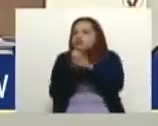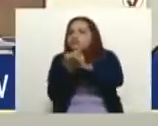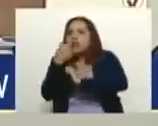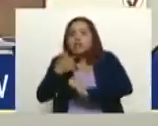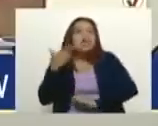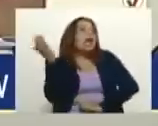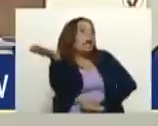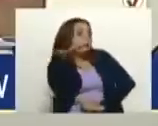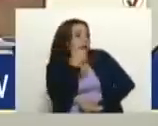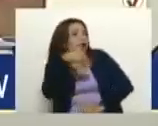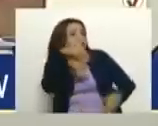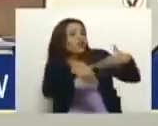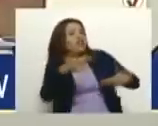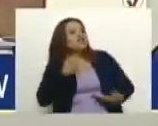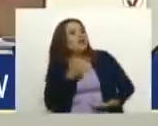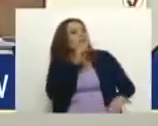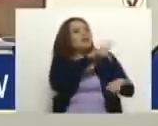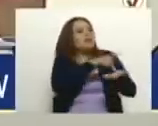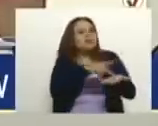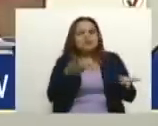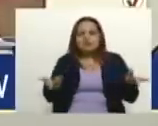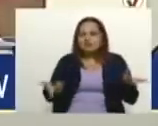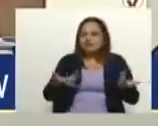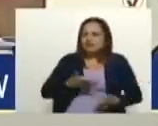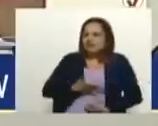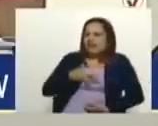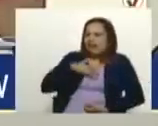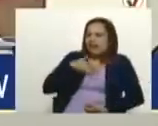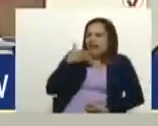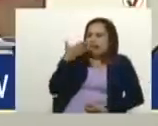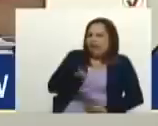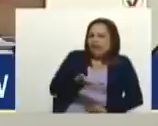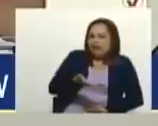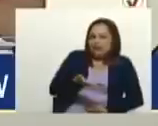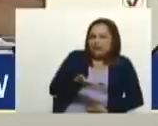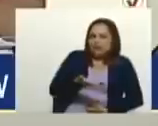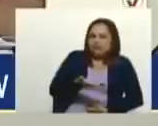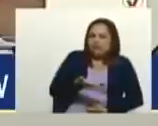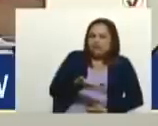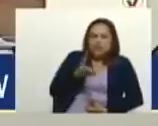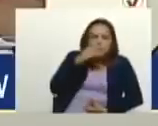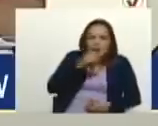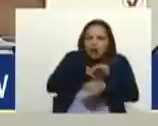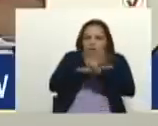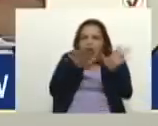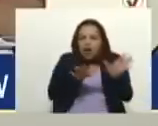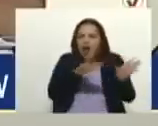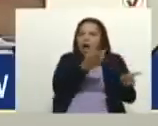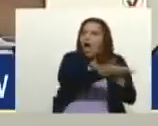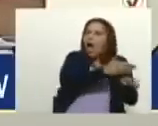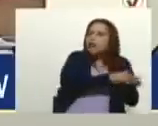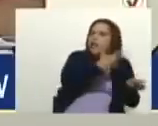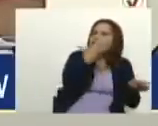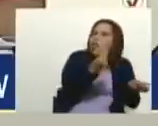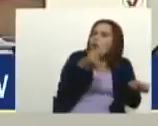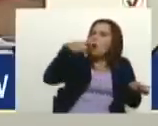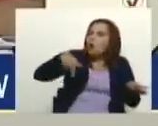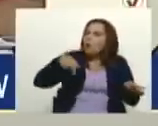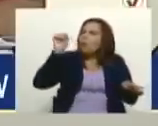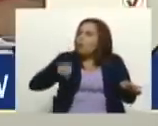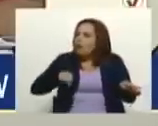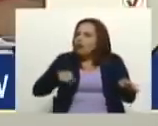voy a ser candidato, voy a ser candidata. Digo, por Dios, ¿cuál es la coherencia que hay aquí? ¿Cuáles son los